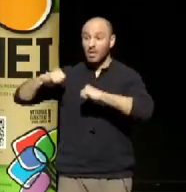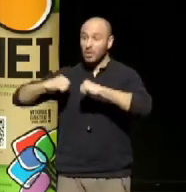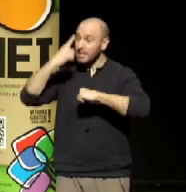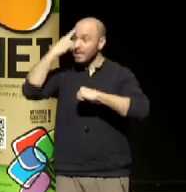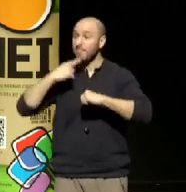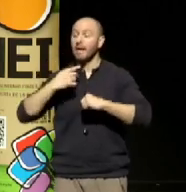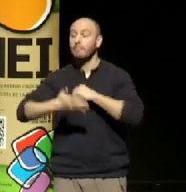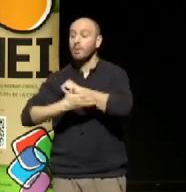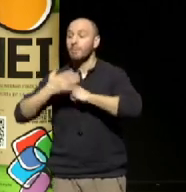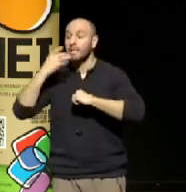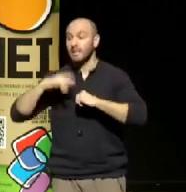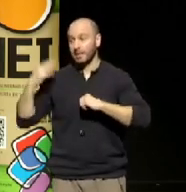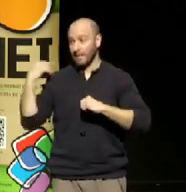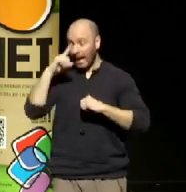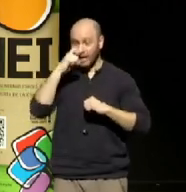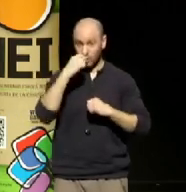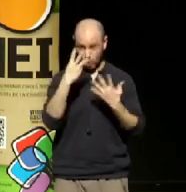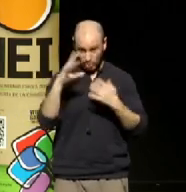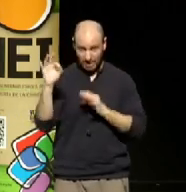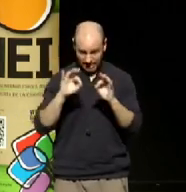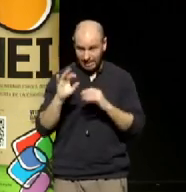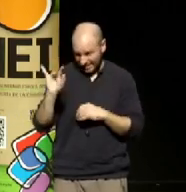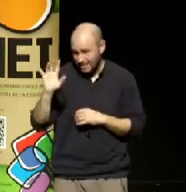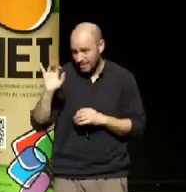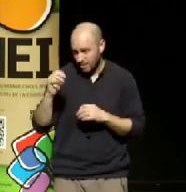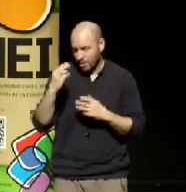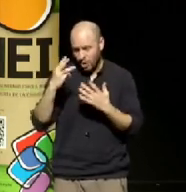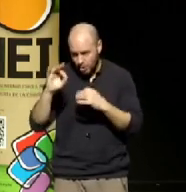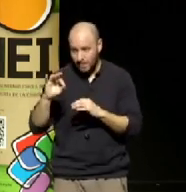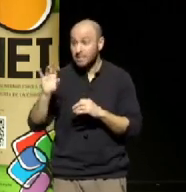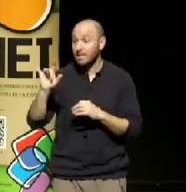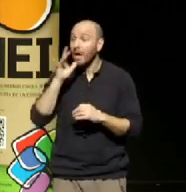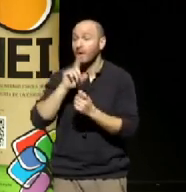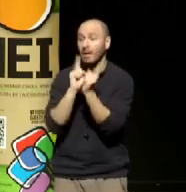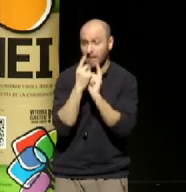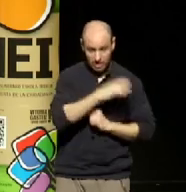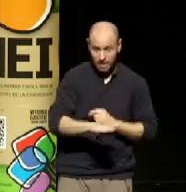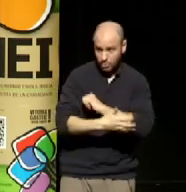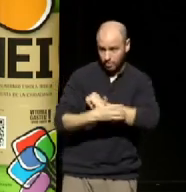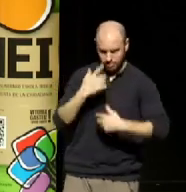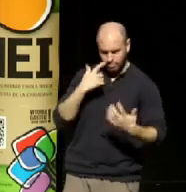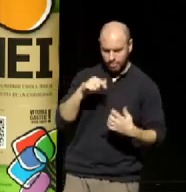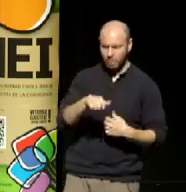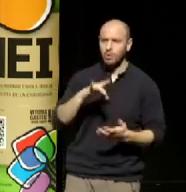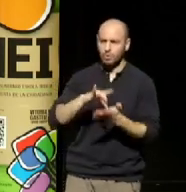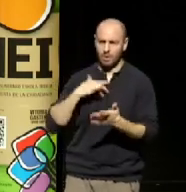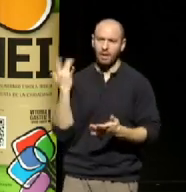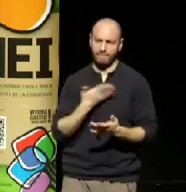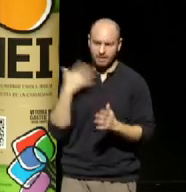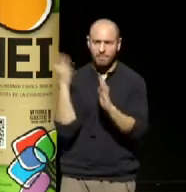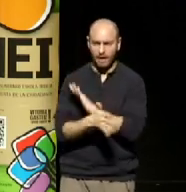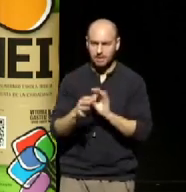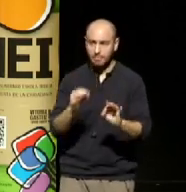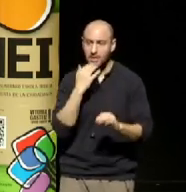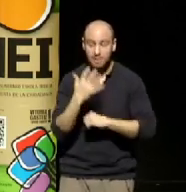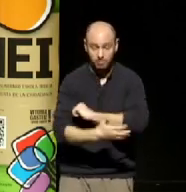los pobres, los ancianos, eso es cierto. Ahora eso ha cambiado, ahora son los jóvenes y los niños lo que te deja cicatriz de toda la vida, ¿vale? Porque ser pobre cuando uno es niño o